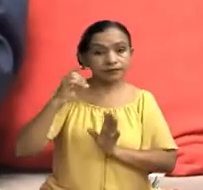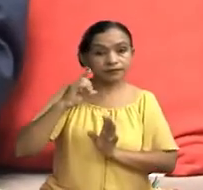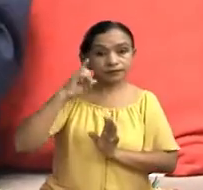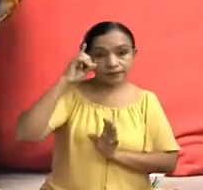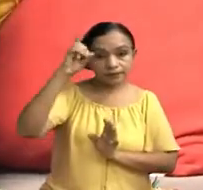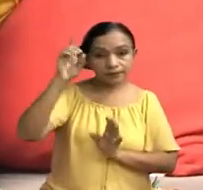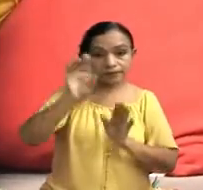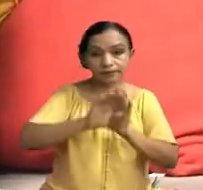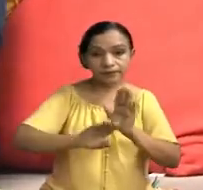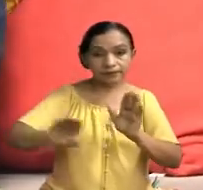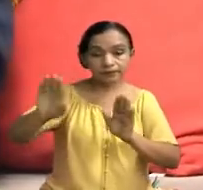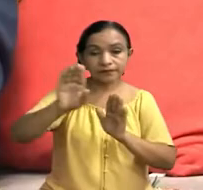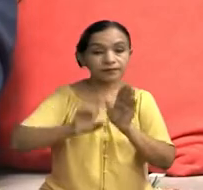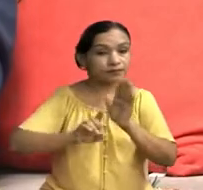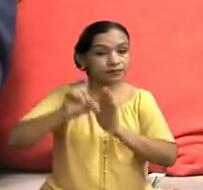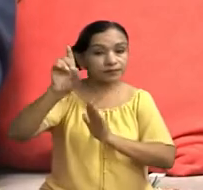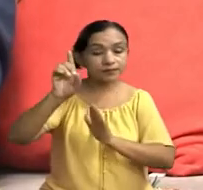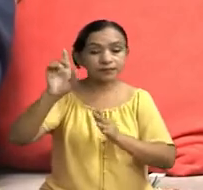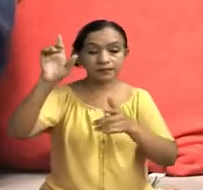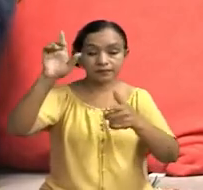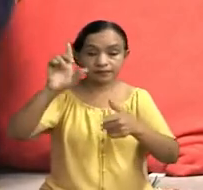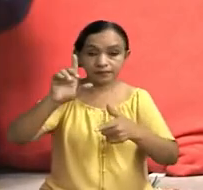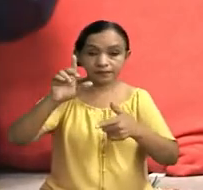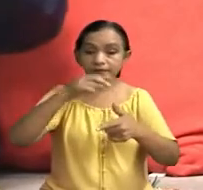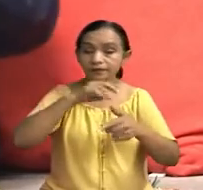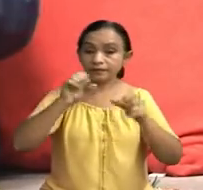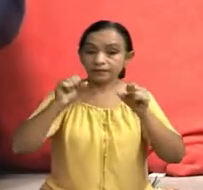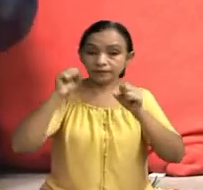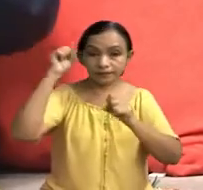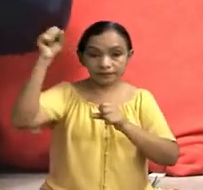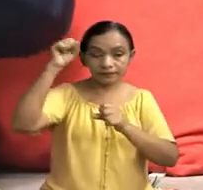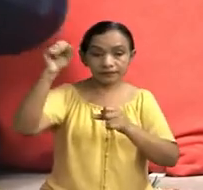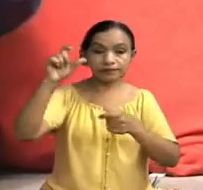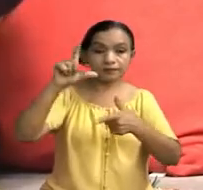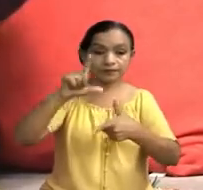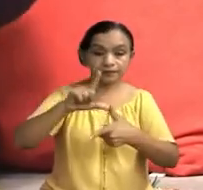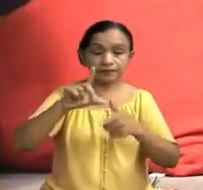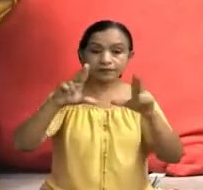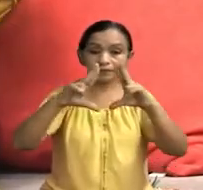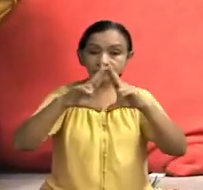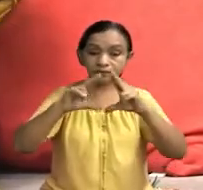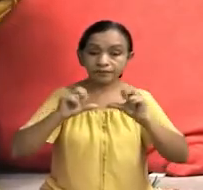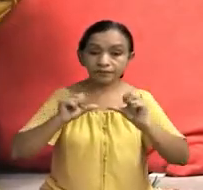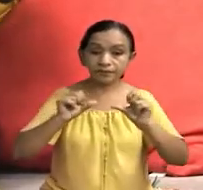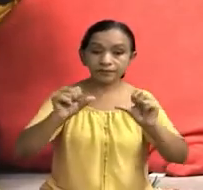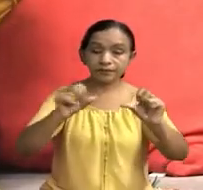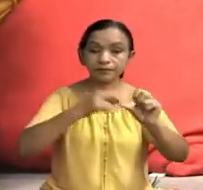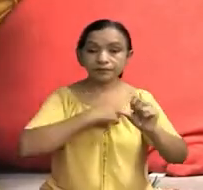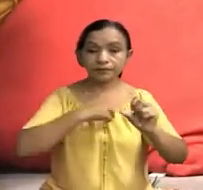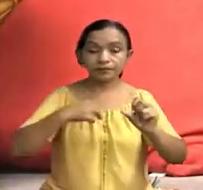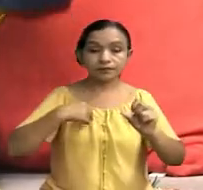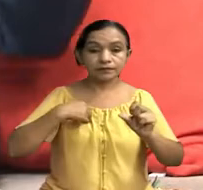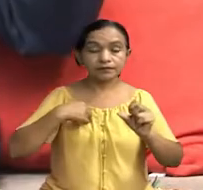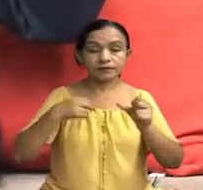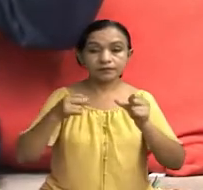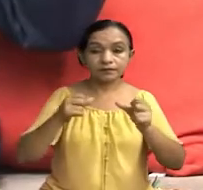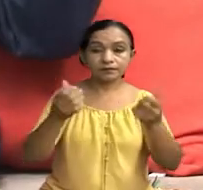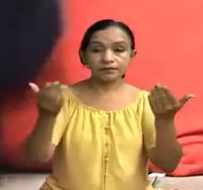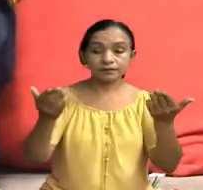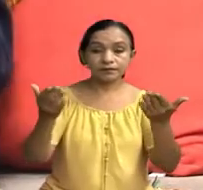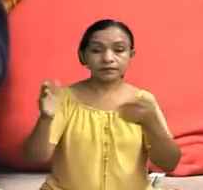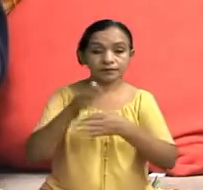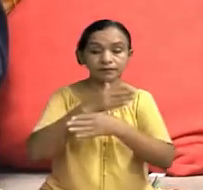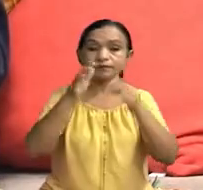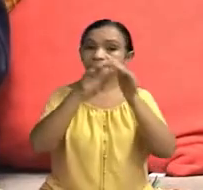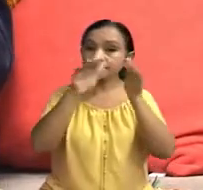esa más de una década ganada en América Latina. Entonces Nicaragua, mientras avanza Nicaragua, va en contracorriente a las tendencias